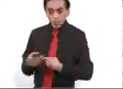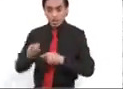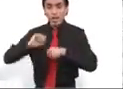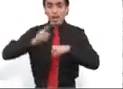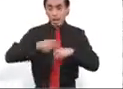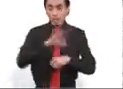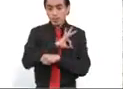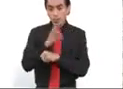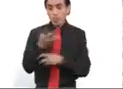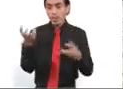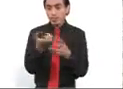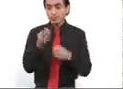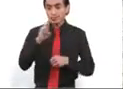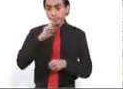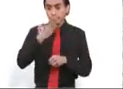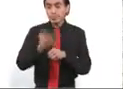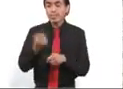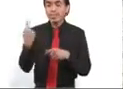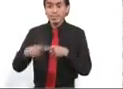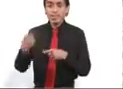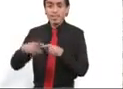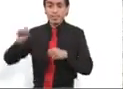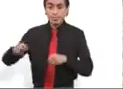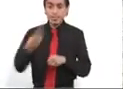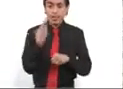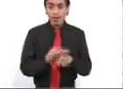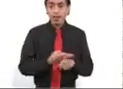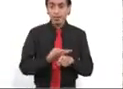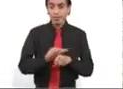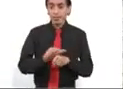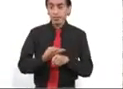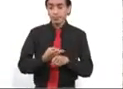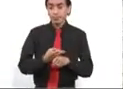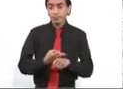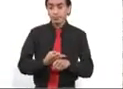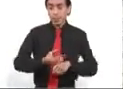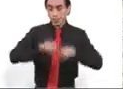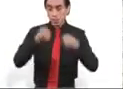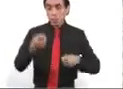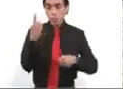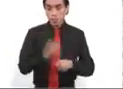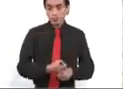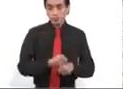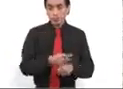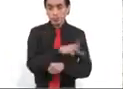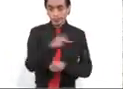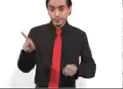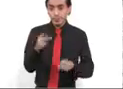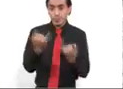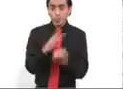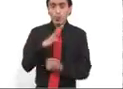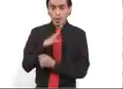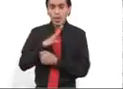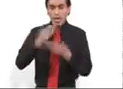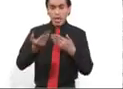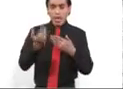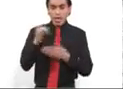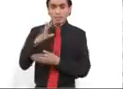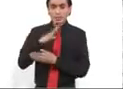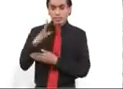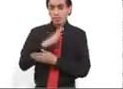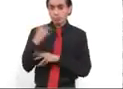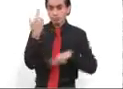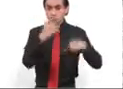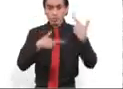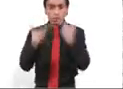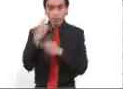junto con la Secretaría de Seguridad Ciudadana. En días recientes, como saben, también se han hecho operativos, no en el contexto de